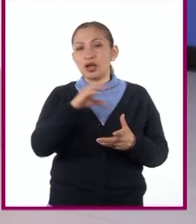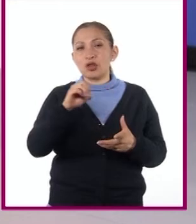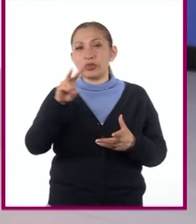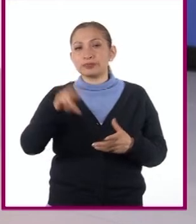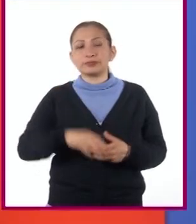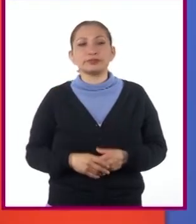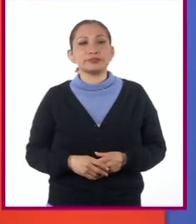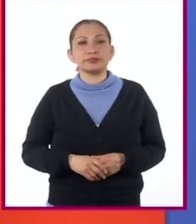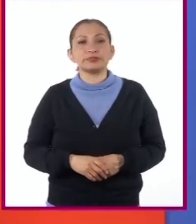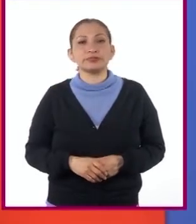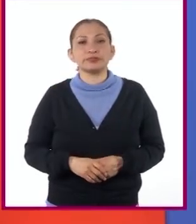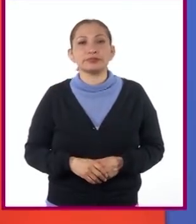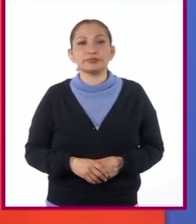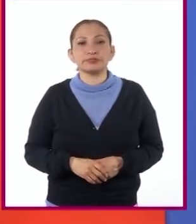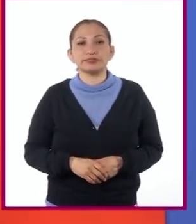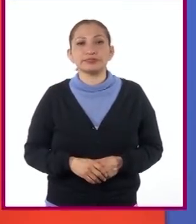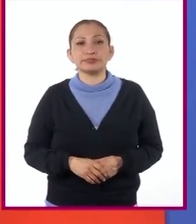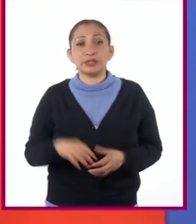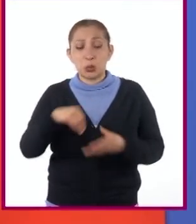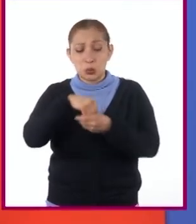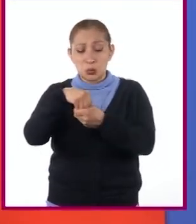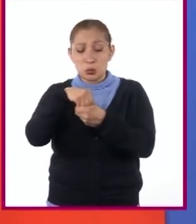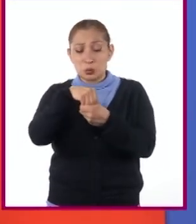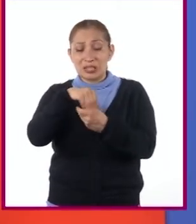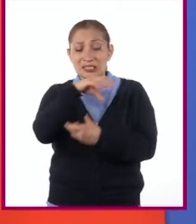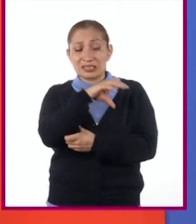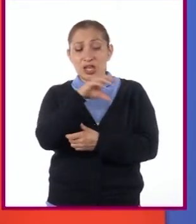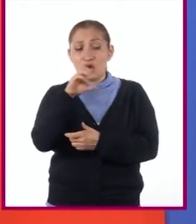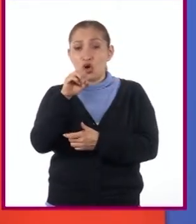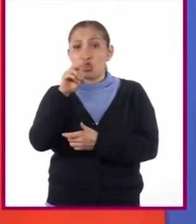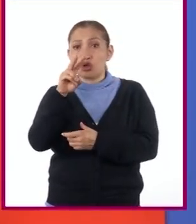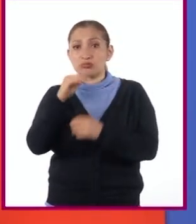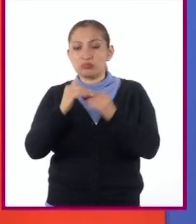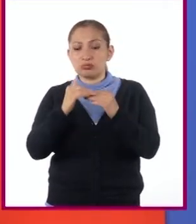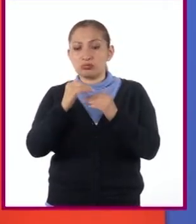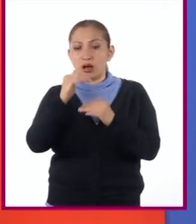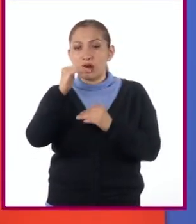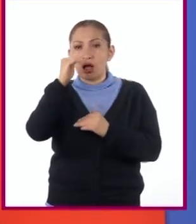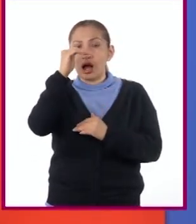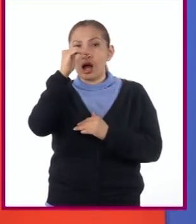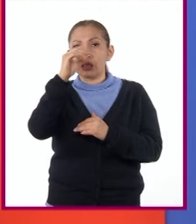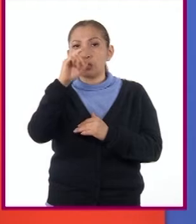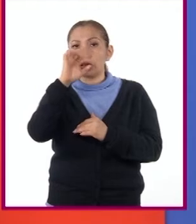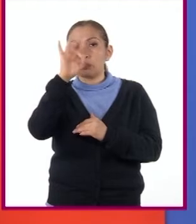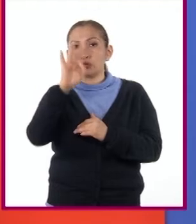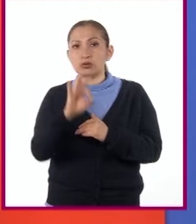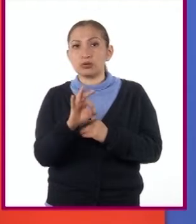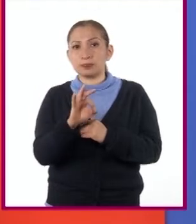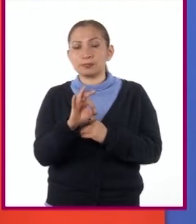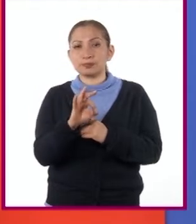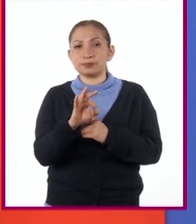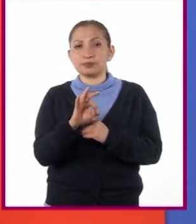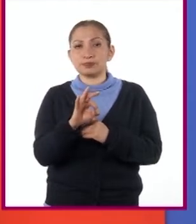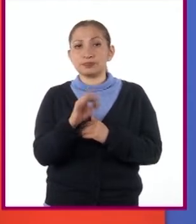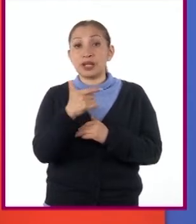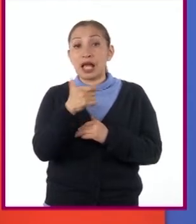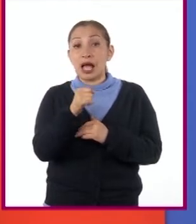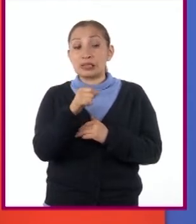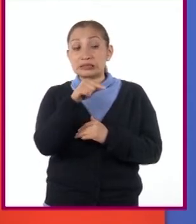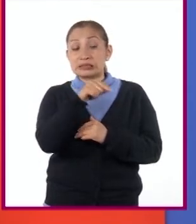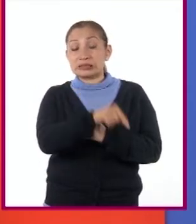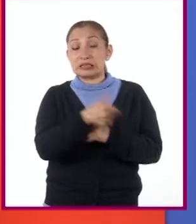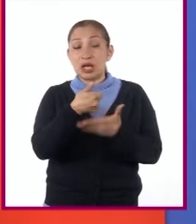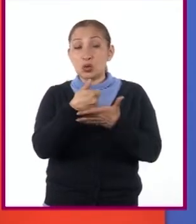gas. La concentración del CO2 se ha incrementado en más de 30%. Es el gas de